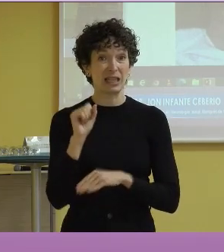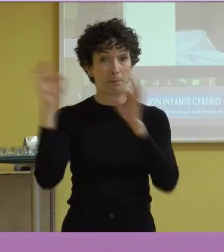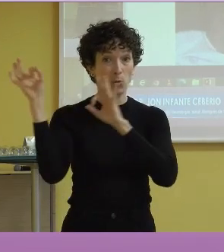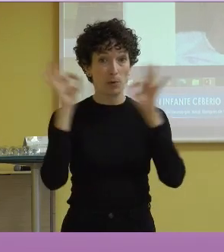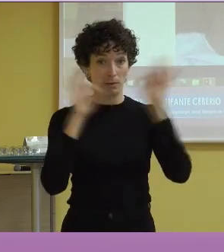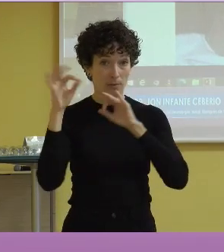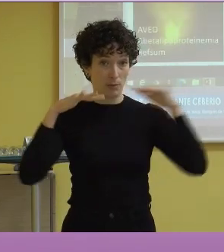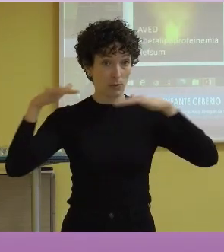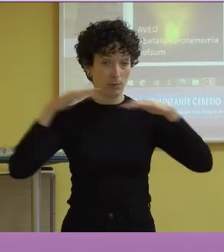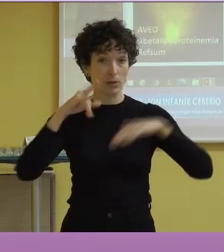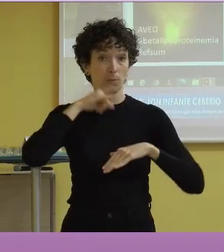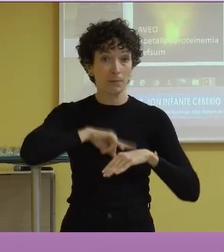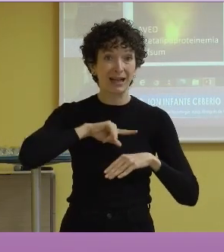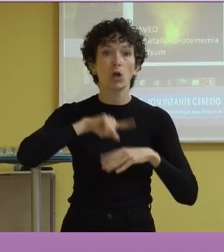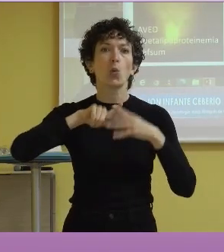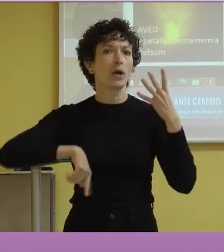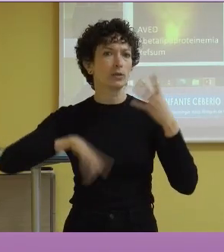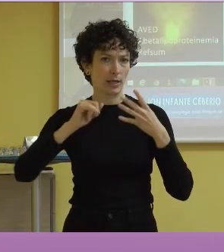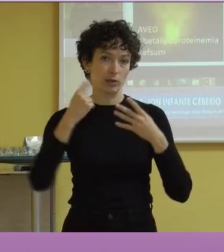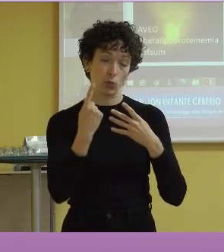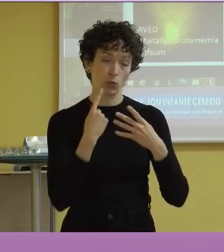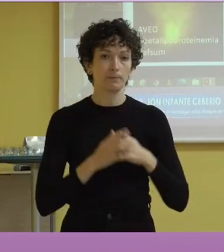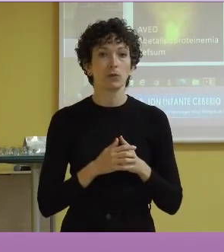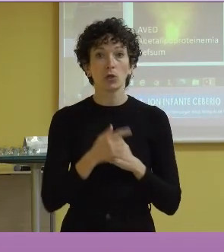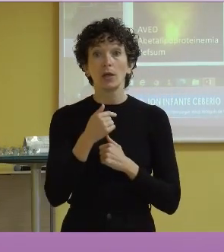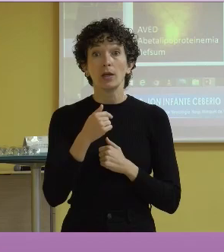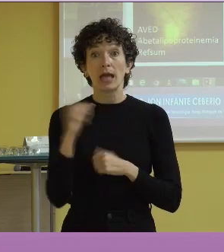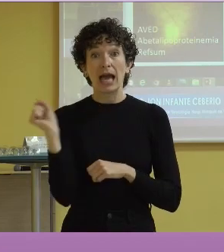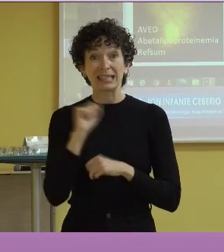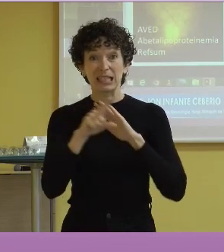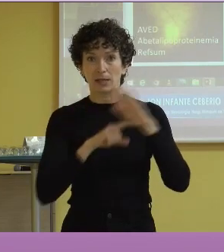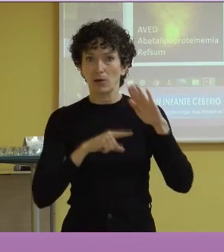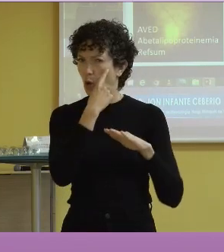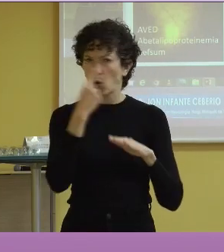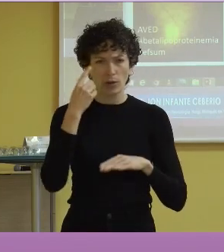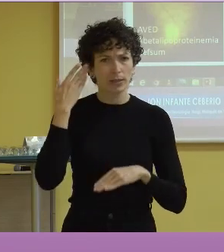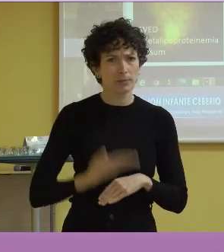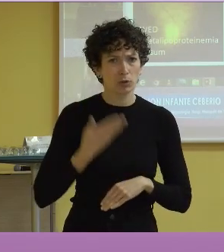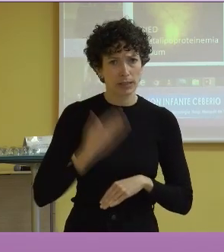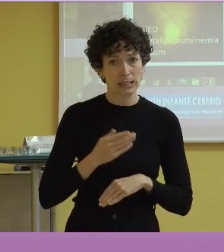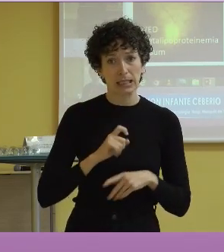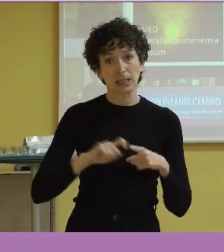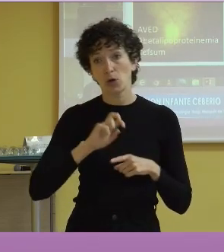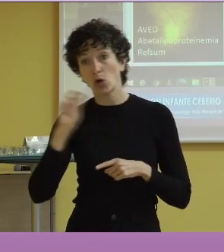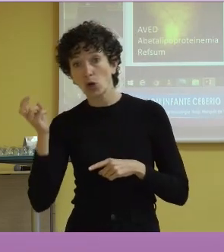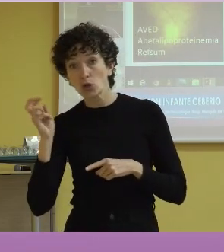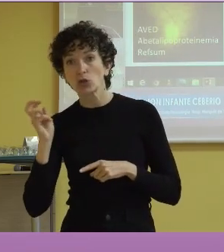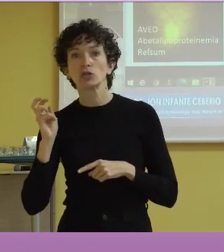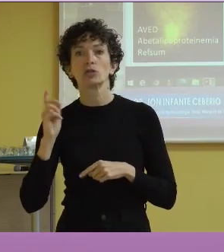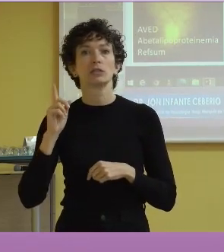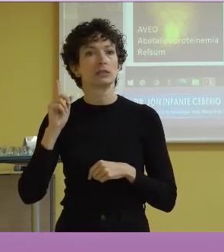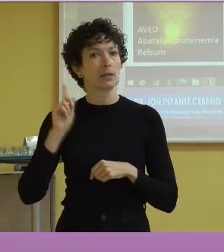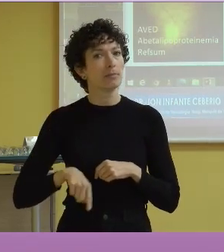frecuente. Los ojos son importantes en las ataxias recesivas. Hay otras ataxias recesivas que tienen hallazgos